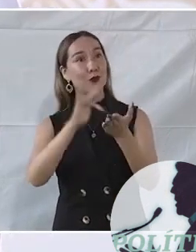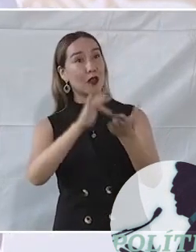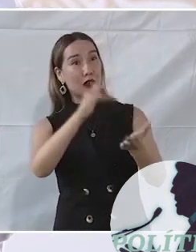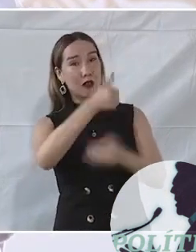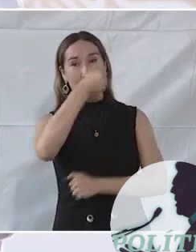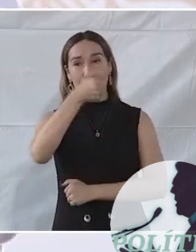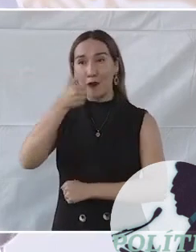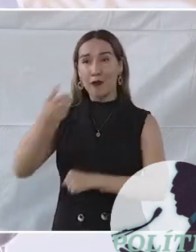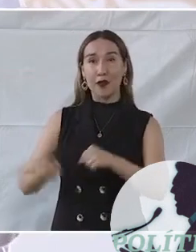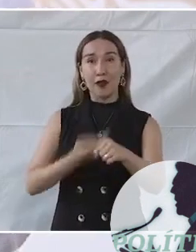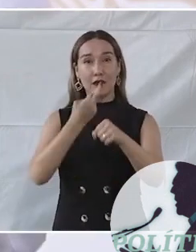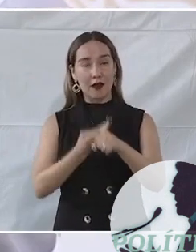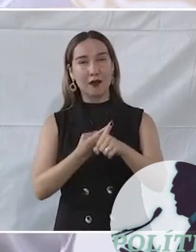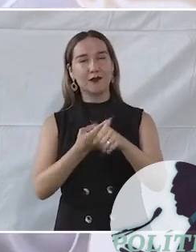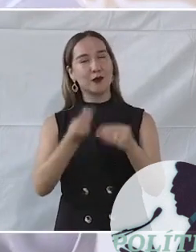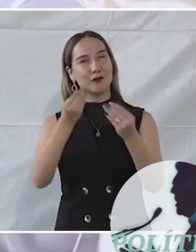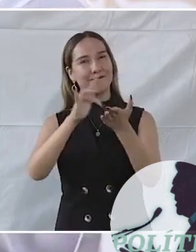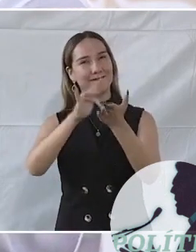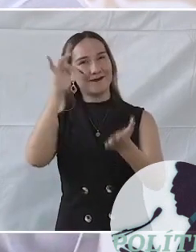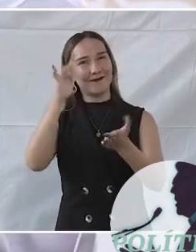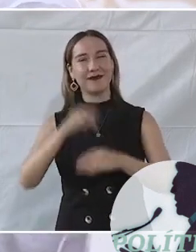secretarios, funcionarios federales.